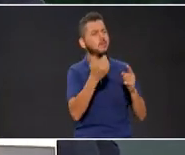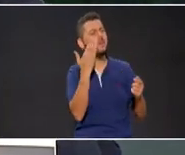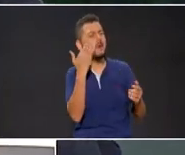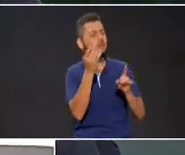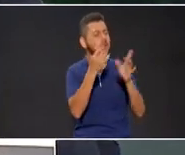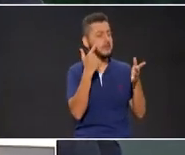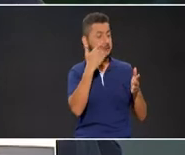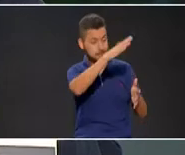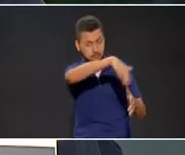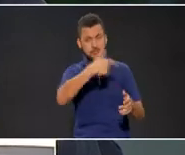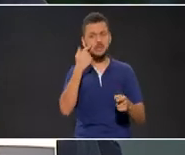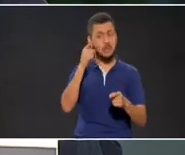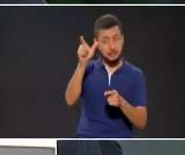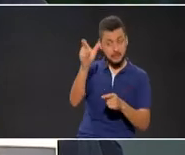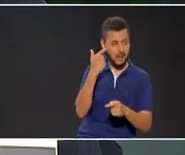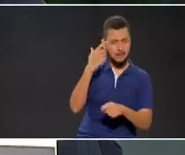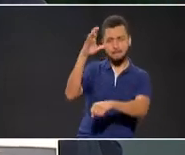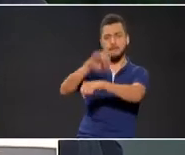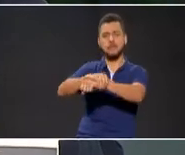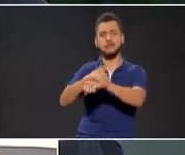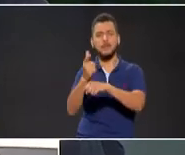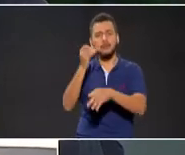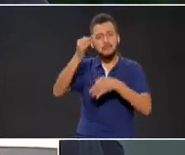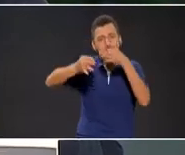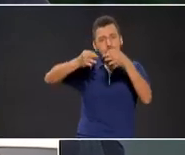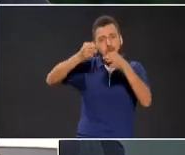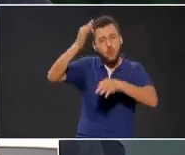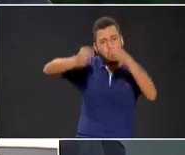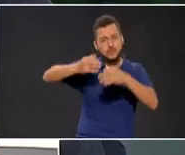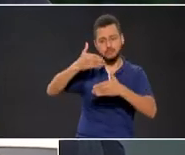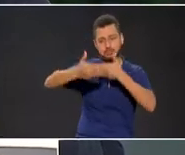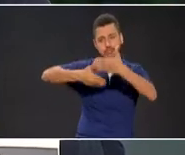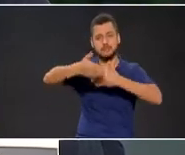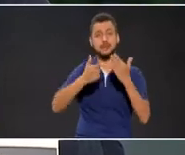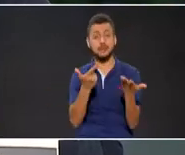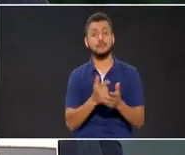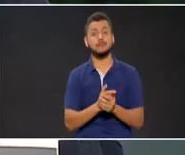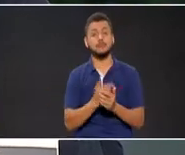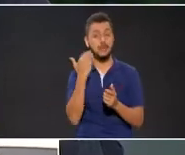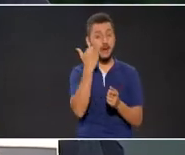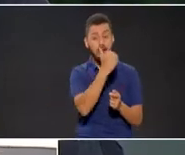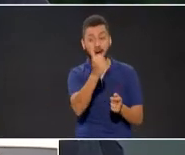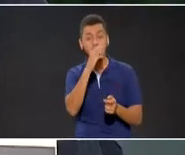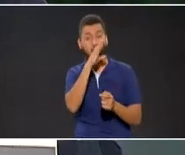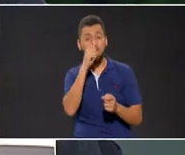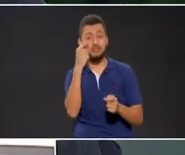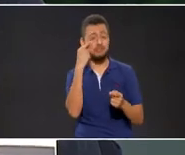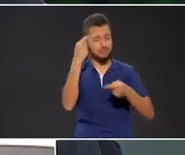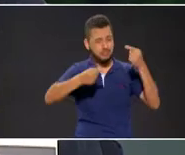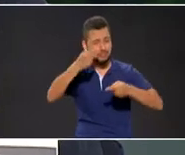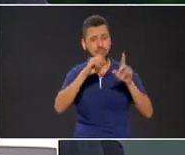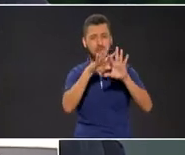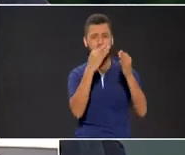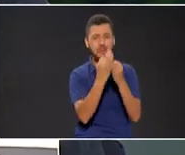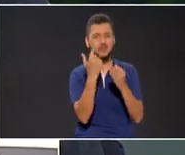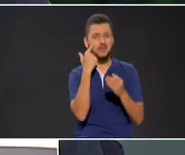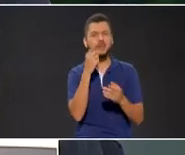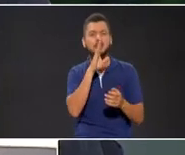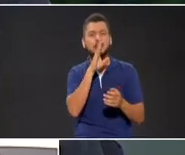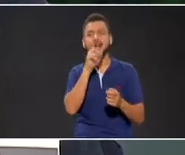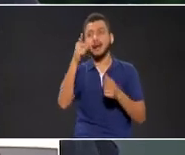víctimas las mujeres y las familias son víctimas de este tipo de conductas deben tener un apoyo estatal y debe